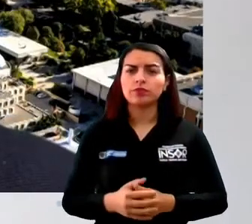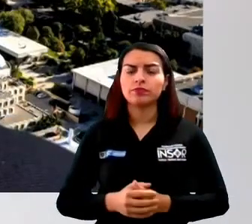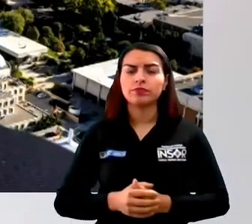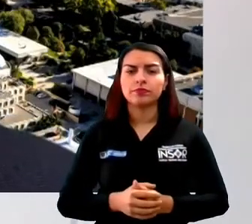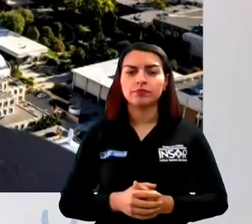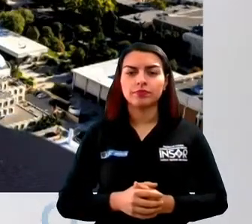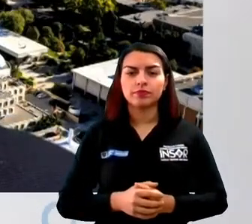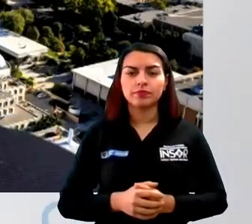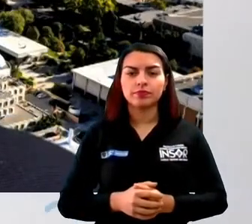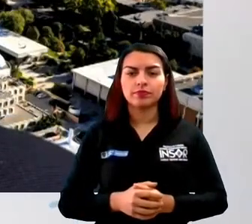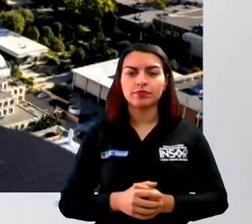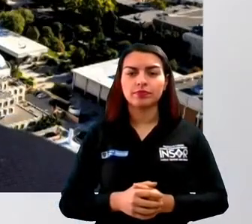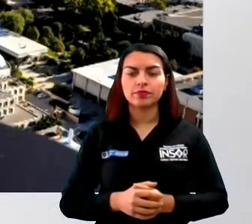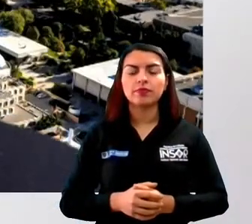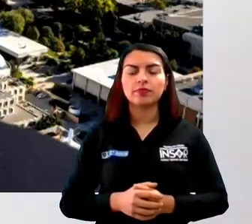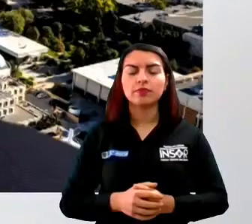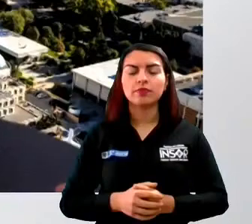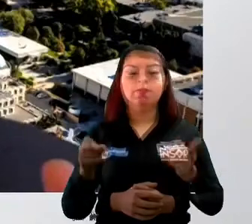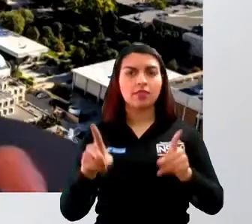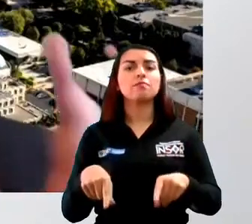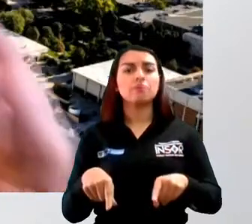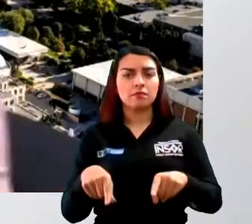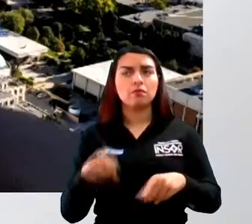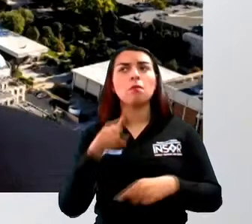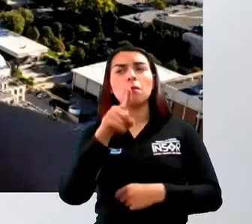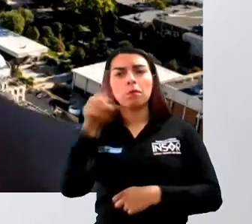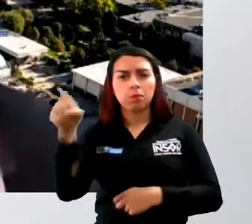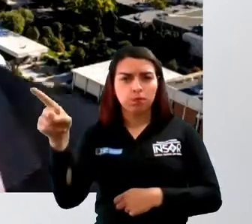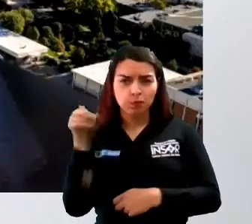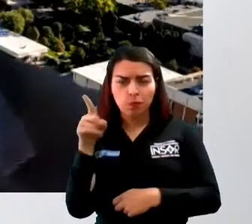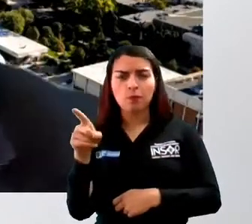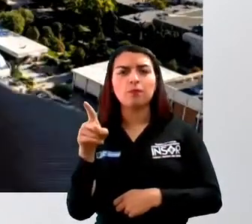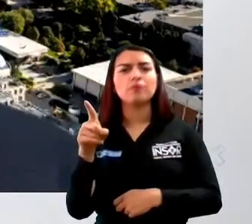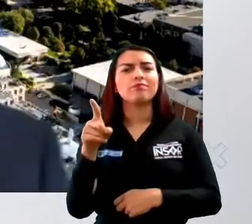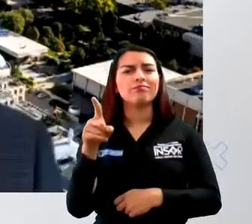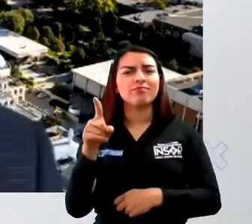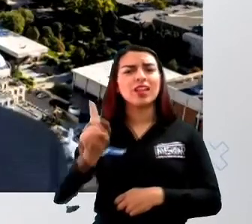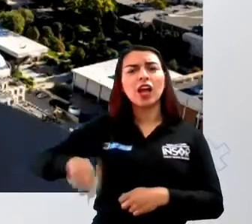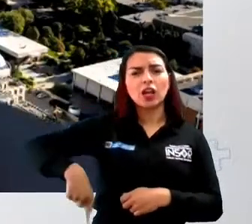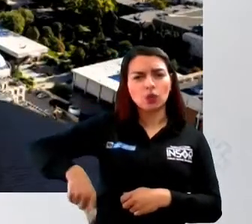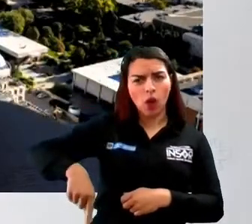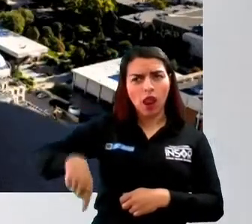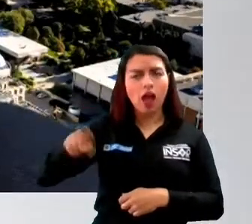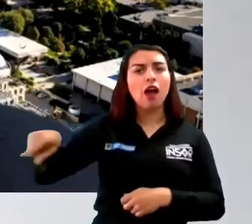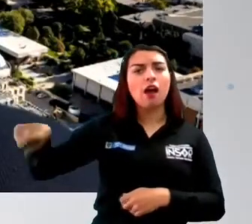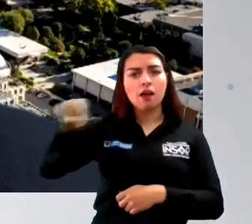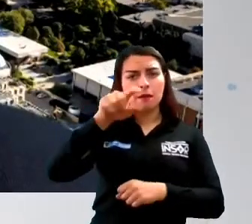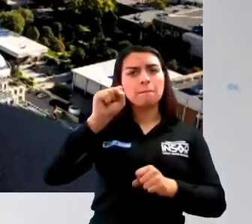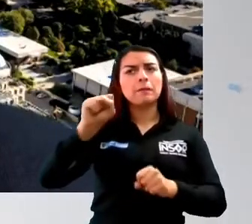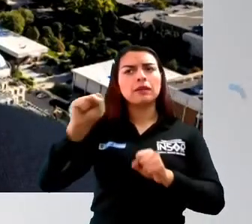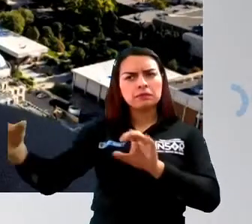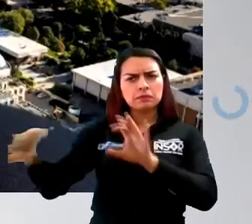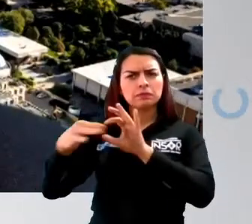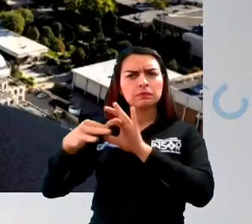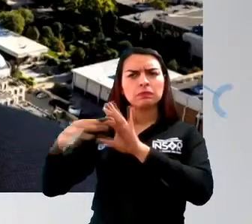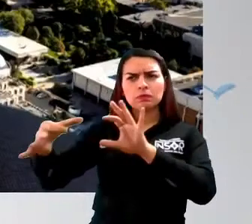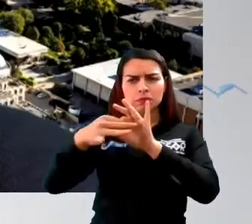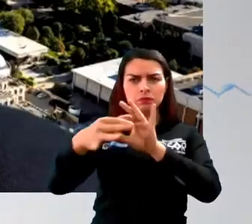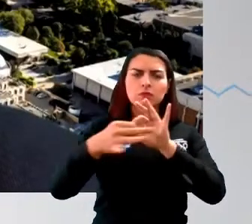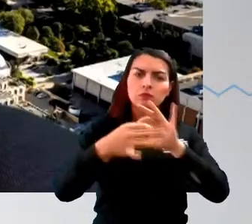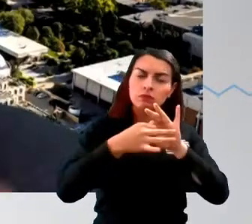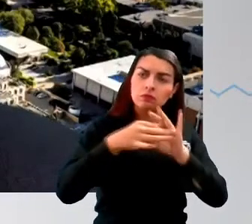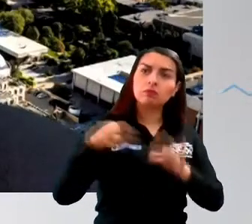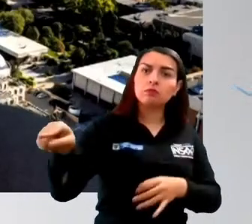También hay escuelas y universidades que se están uniendo en colaboración. Por lo tanto, esto sería